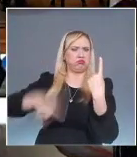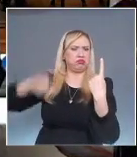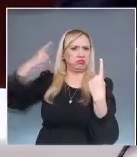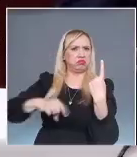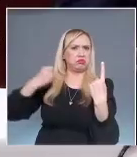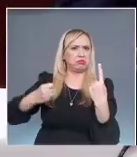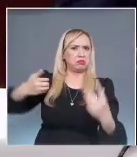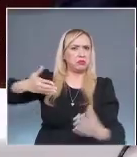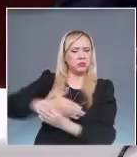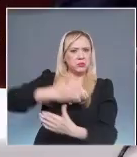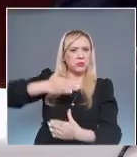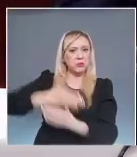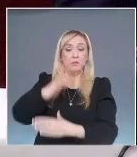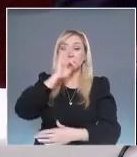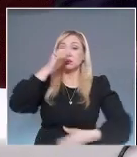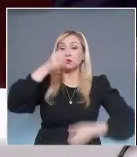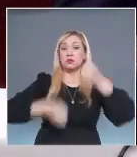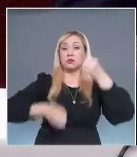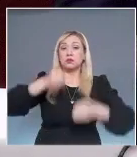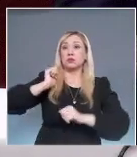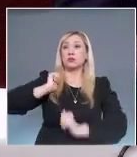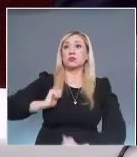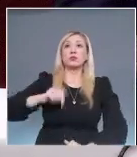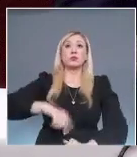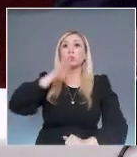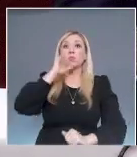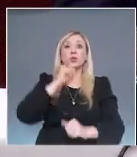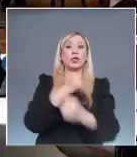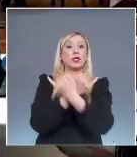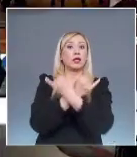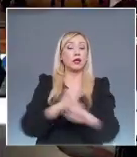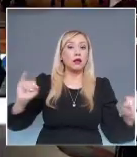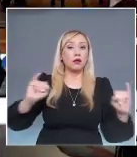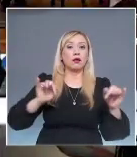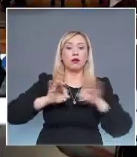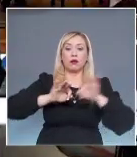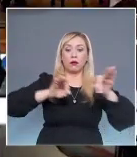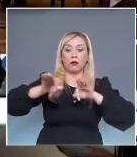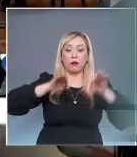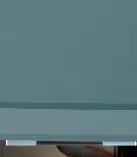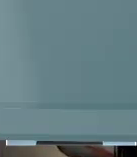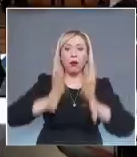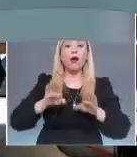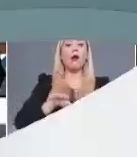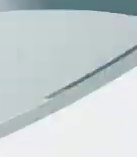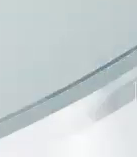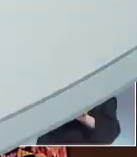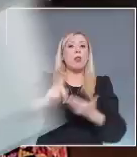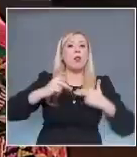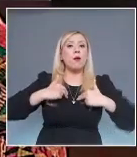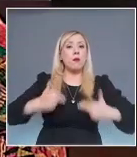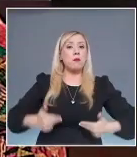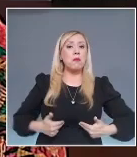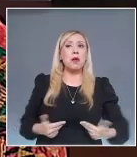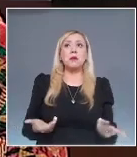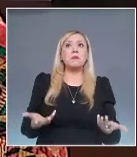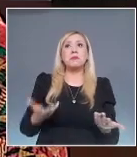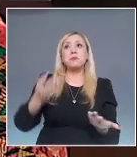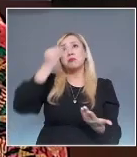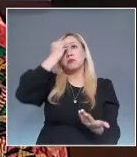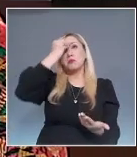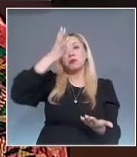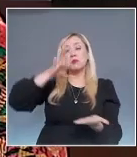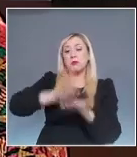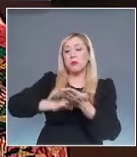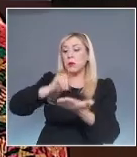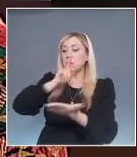judiciales íntegros e independientes, los derechos humanos quedarán en el papel y en el simple anhelo. Sin